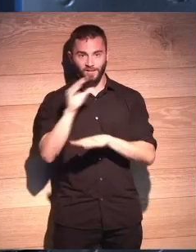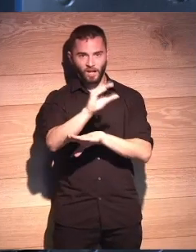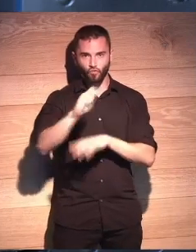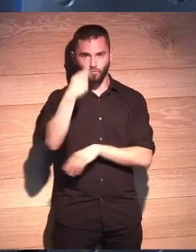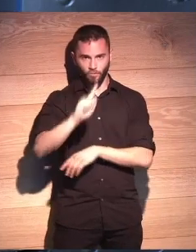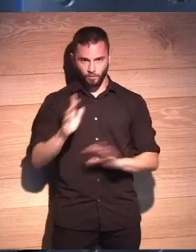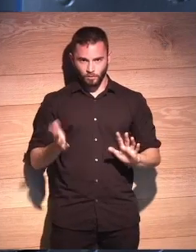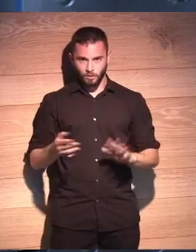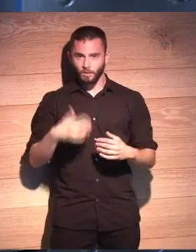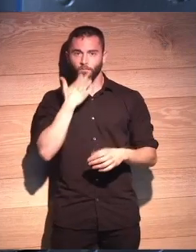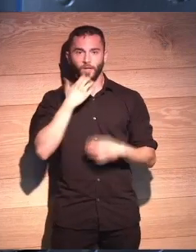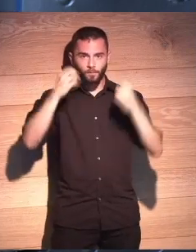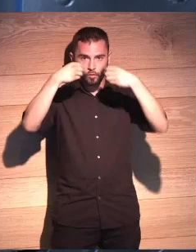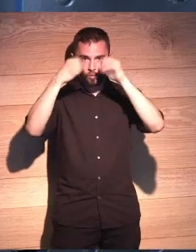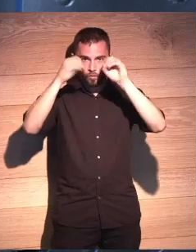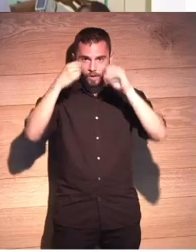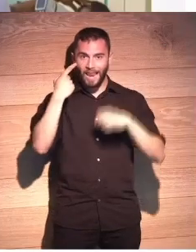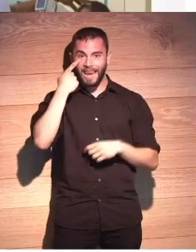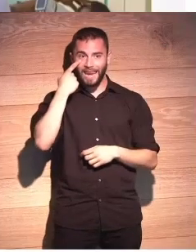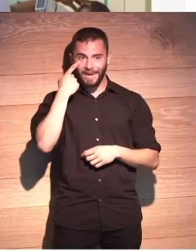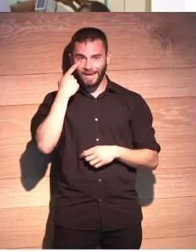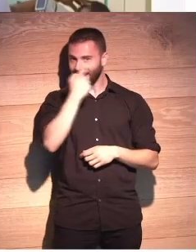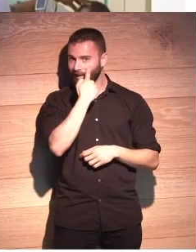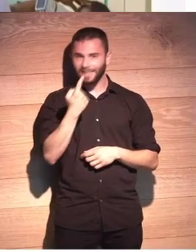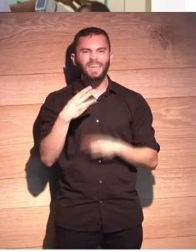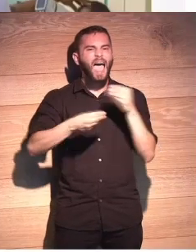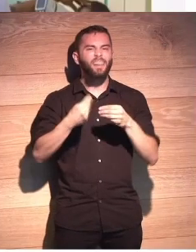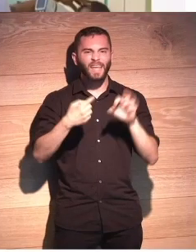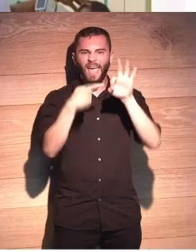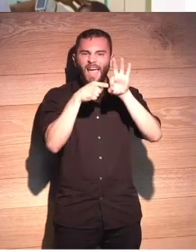financiación. Aquí tenemos, por ejemplo, lo que hace Google con la retina. En la India está